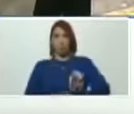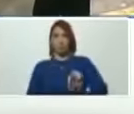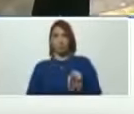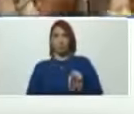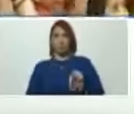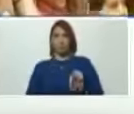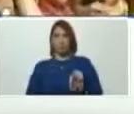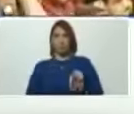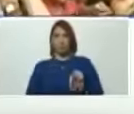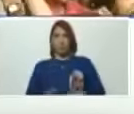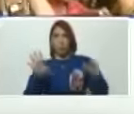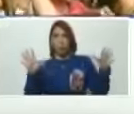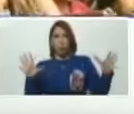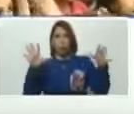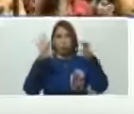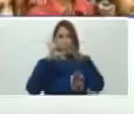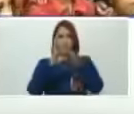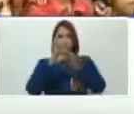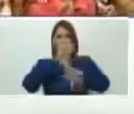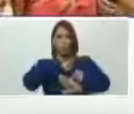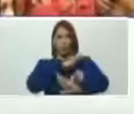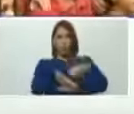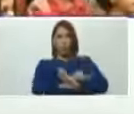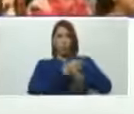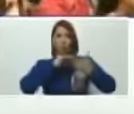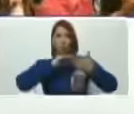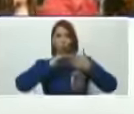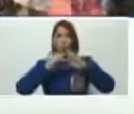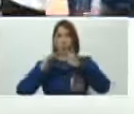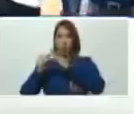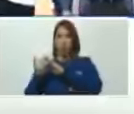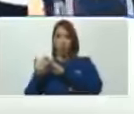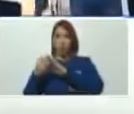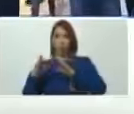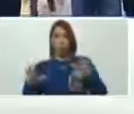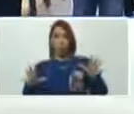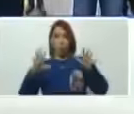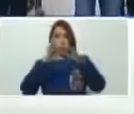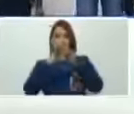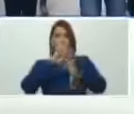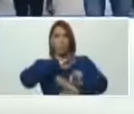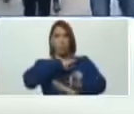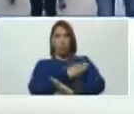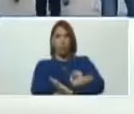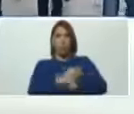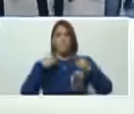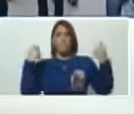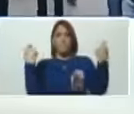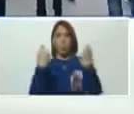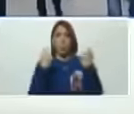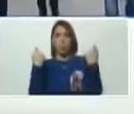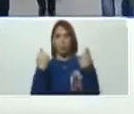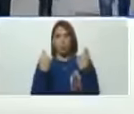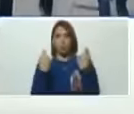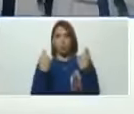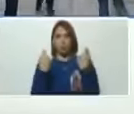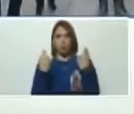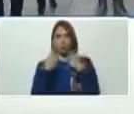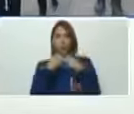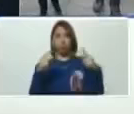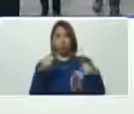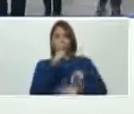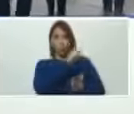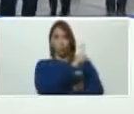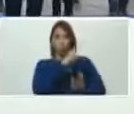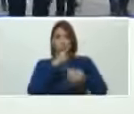la unión de las fuerzas comunales, la unión del poder popular, para, bueno, con el 1x10